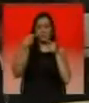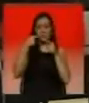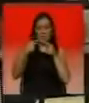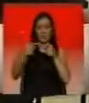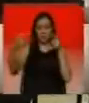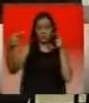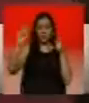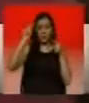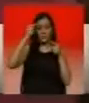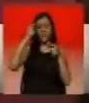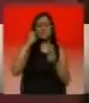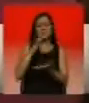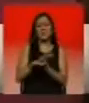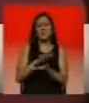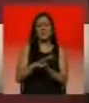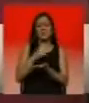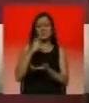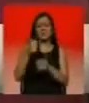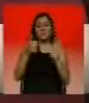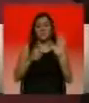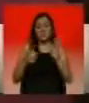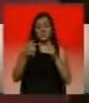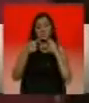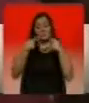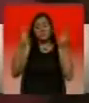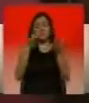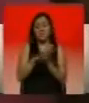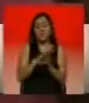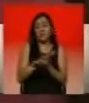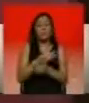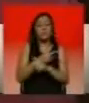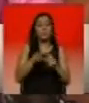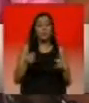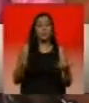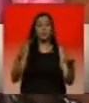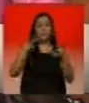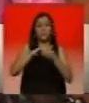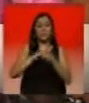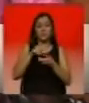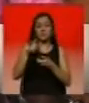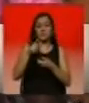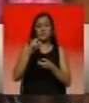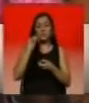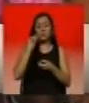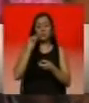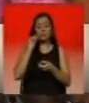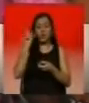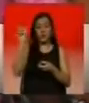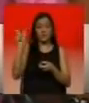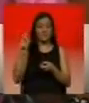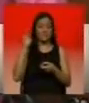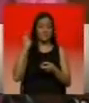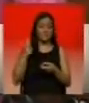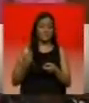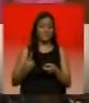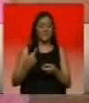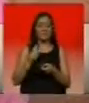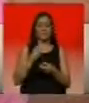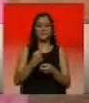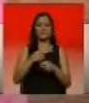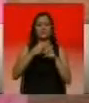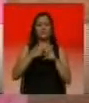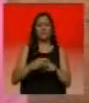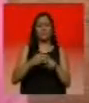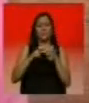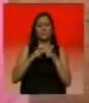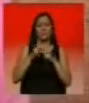ven con tranquilidad el anuncio social cristiano. Una reintegrada Magaly Orellana no cree que el asunto pase por los nombres. En